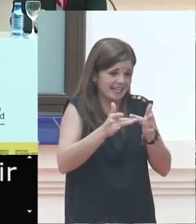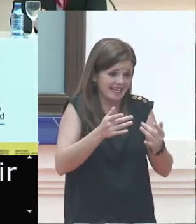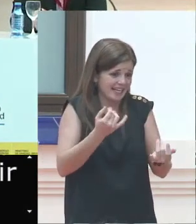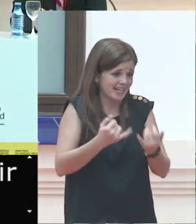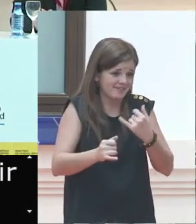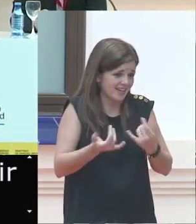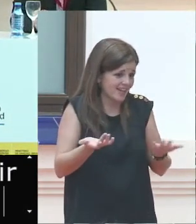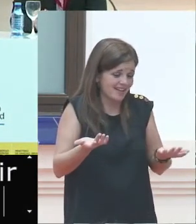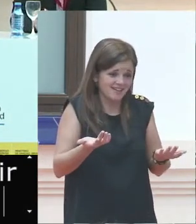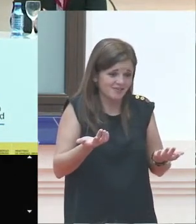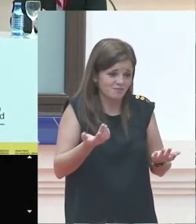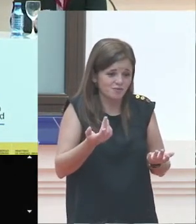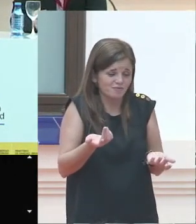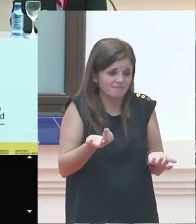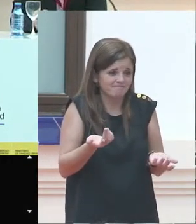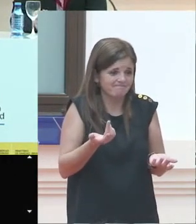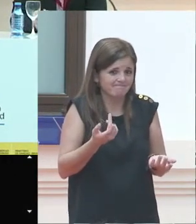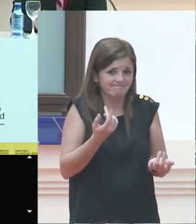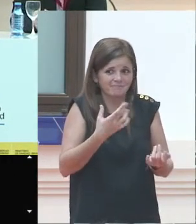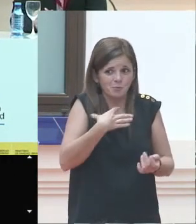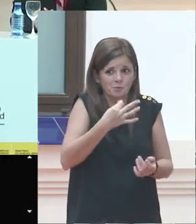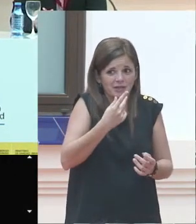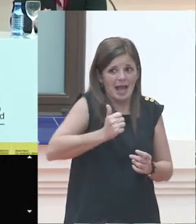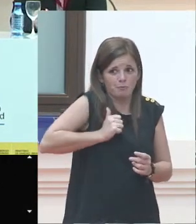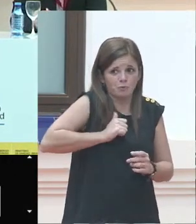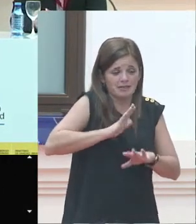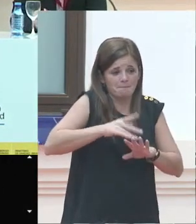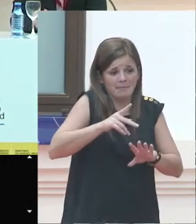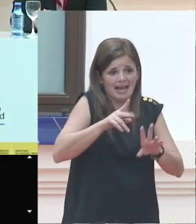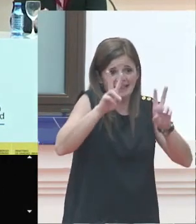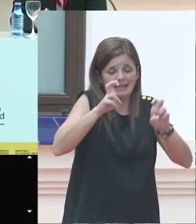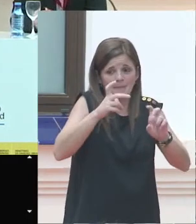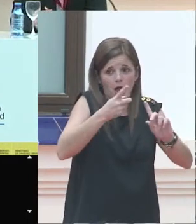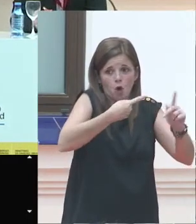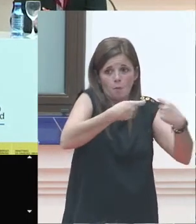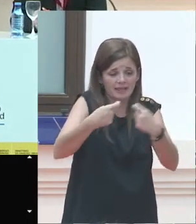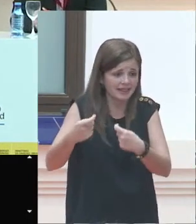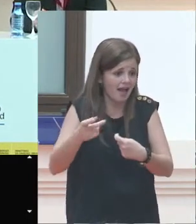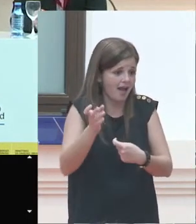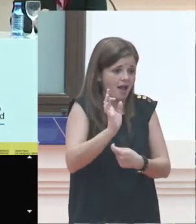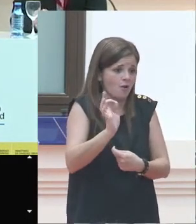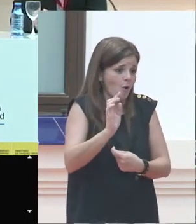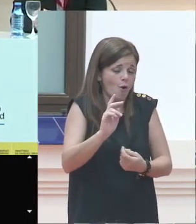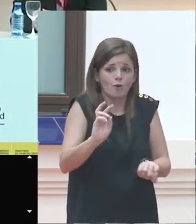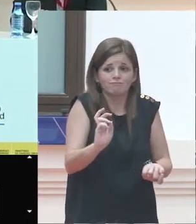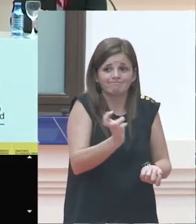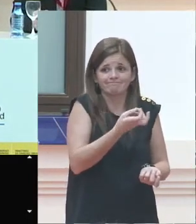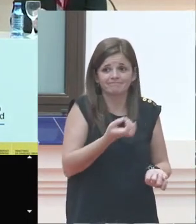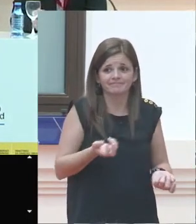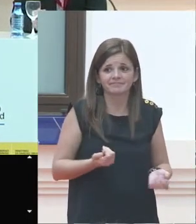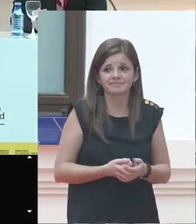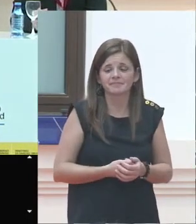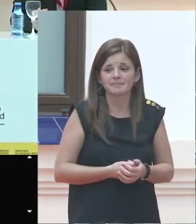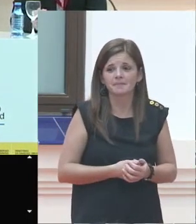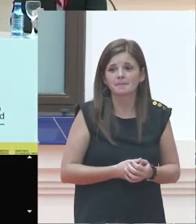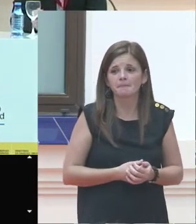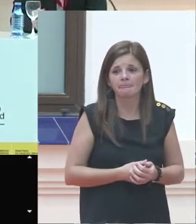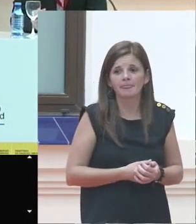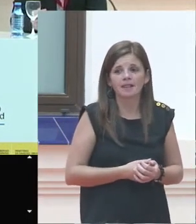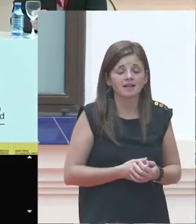siguiente, sin haber revisado precisamente que a lo mejor solo por el hecho de subir esa foto a un servicio que está en Internet, pues